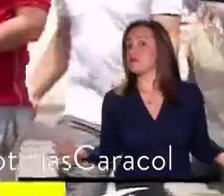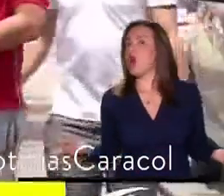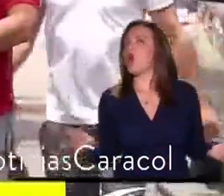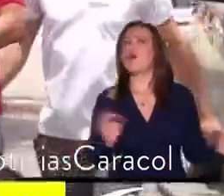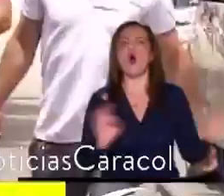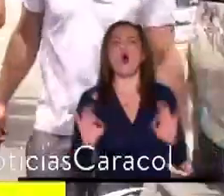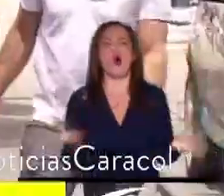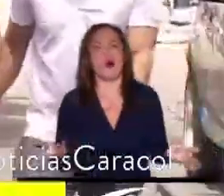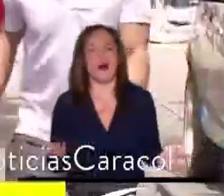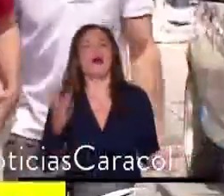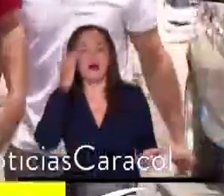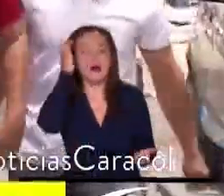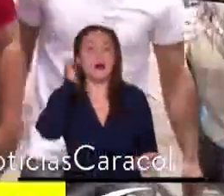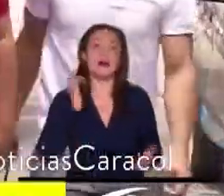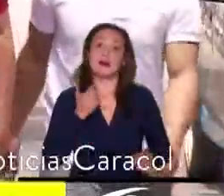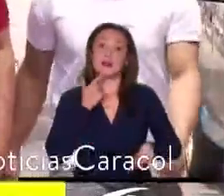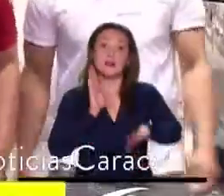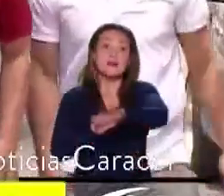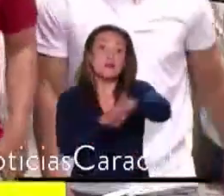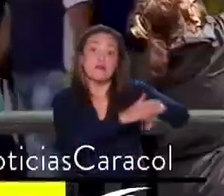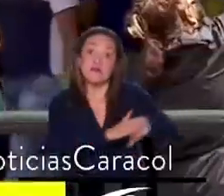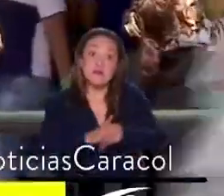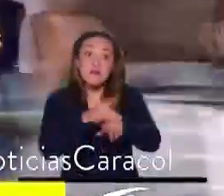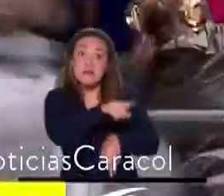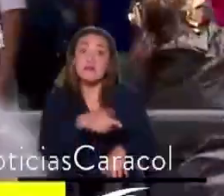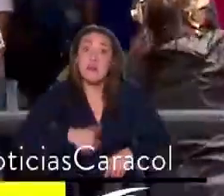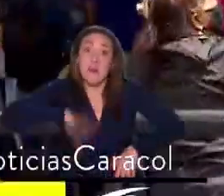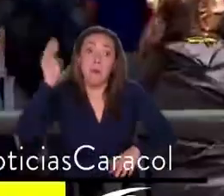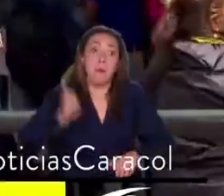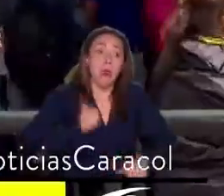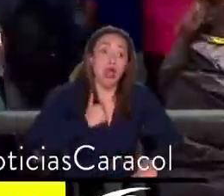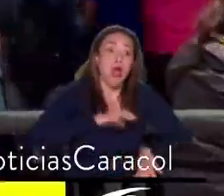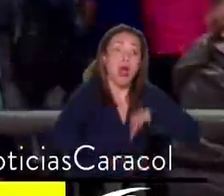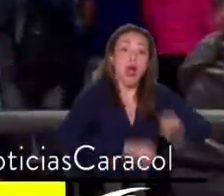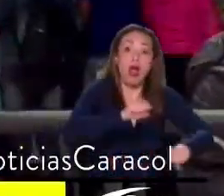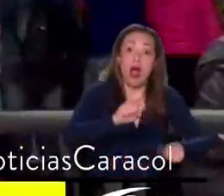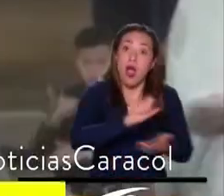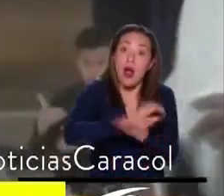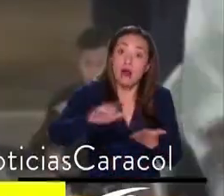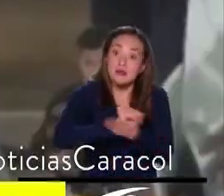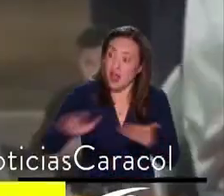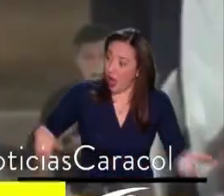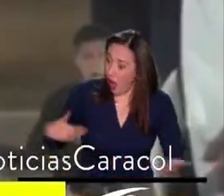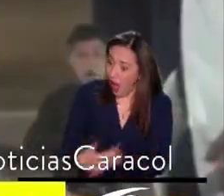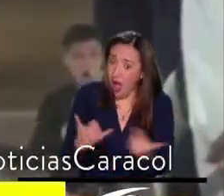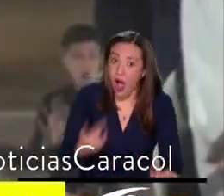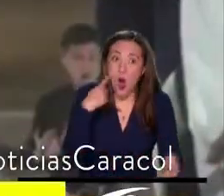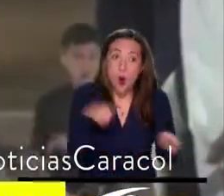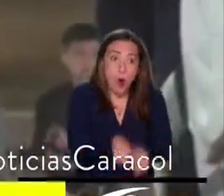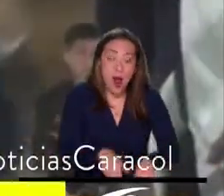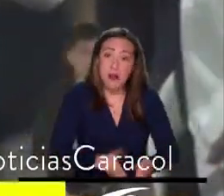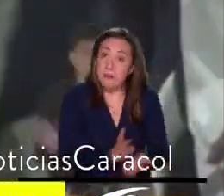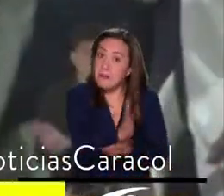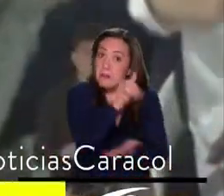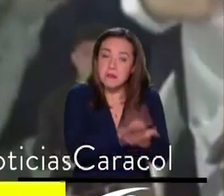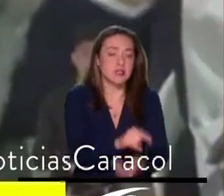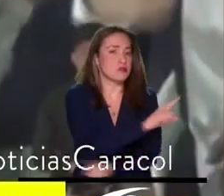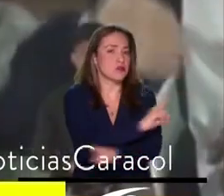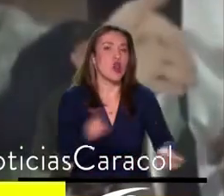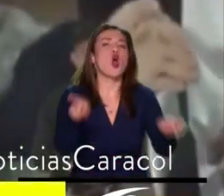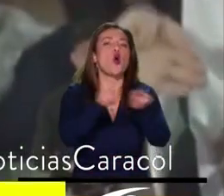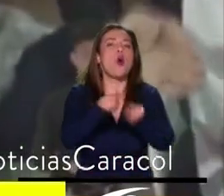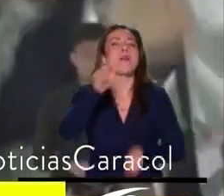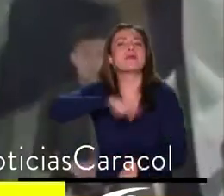organizamos? Advierte que invadir el espacio público no seguirá siendo gratuito como hasta ahora. Así como el parqueo, el que